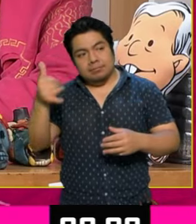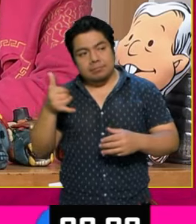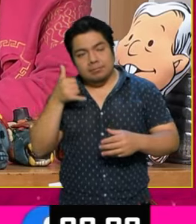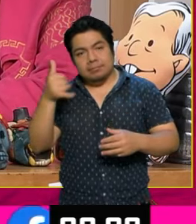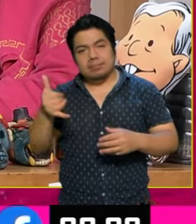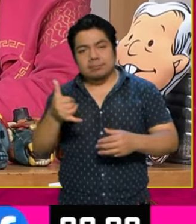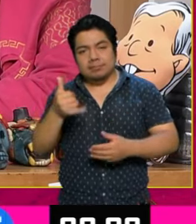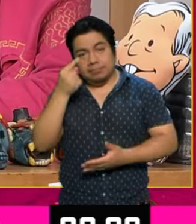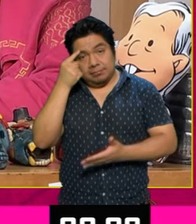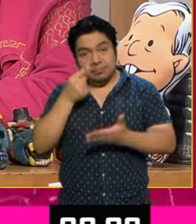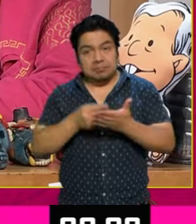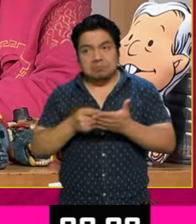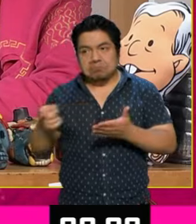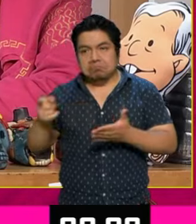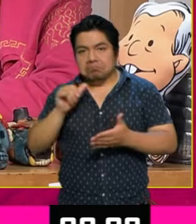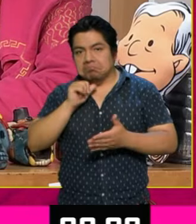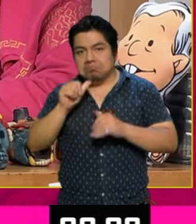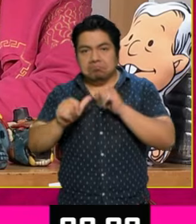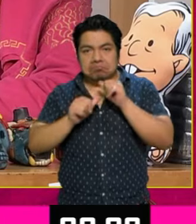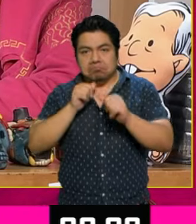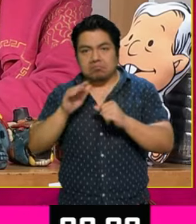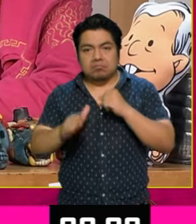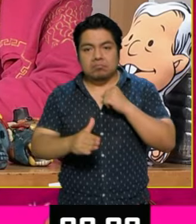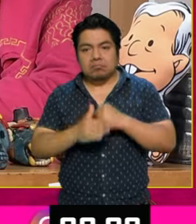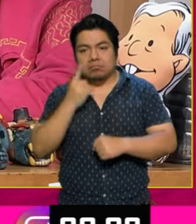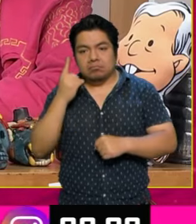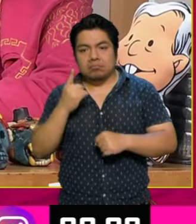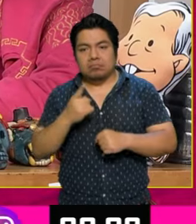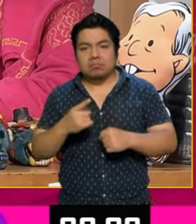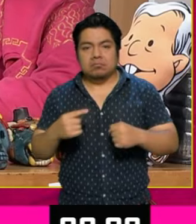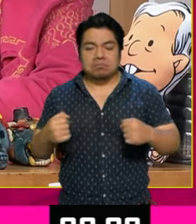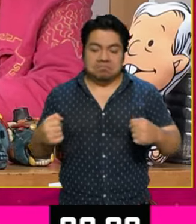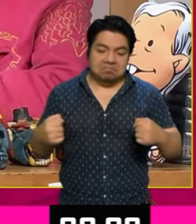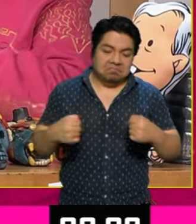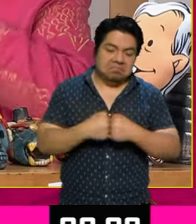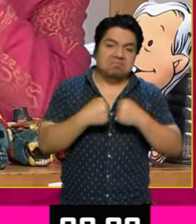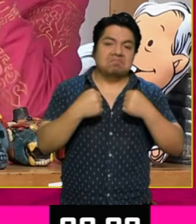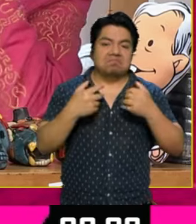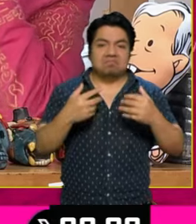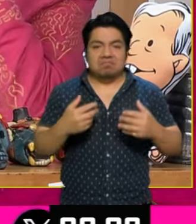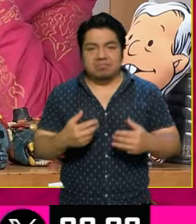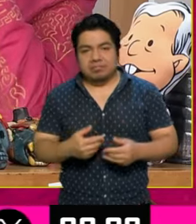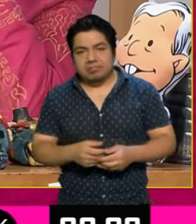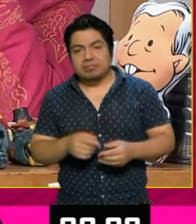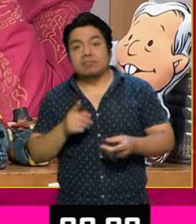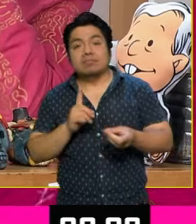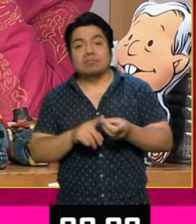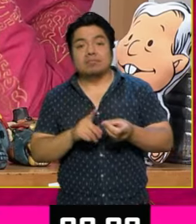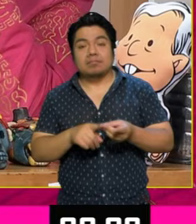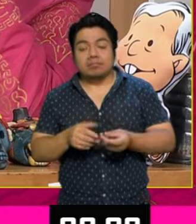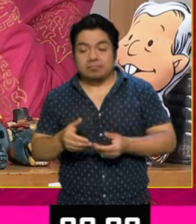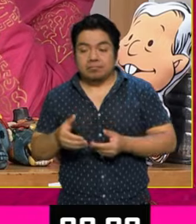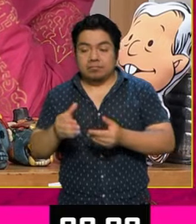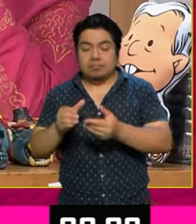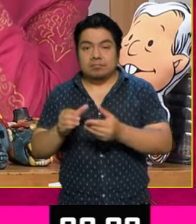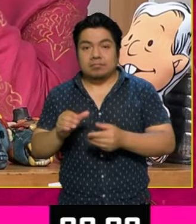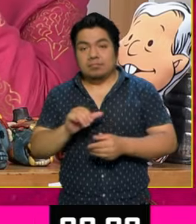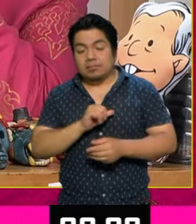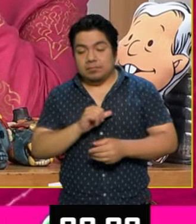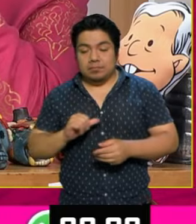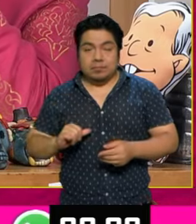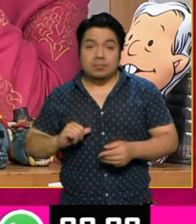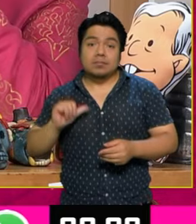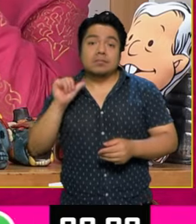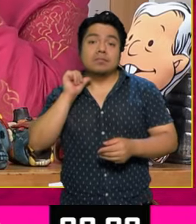¿Qué? Pues no contestaba porque le tocó montachoques. No. Ahí en la calle de Castilla, en la alcaldía de